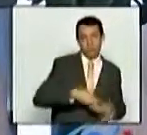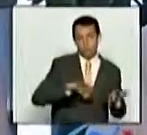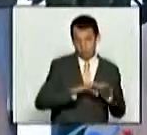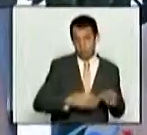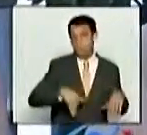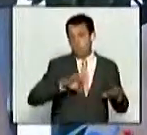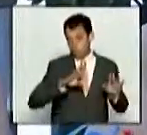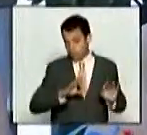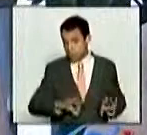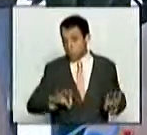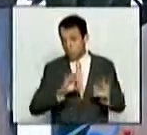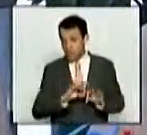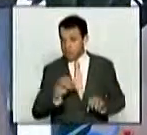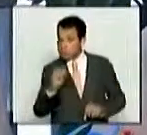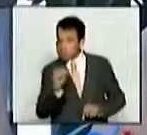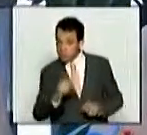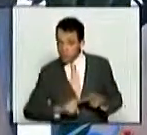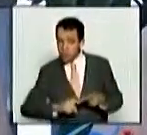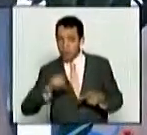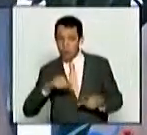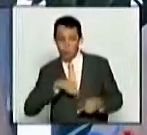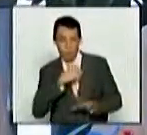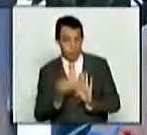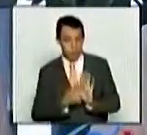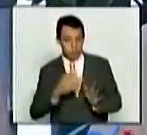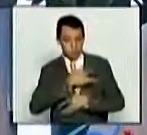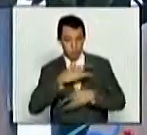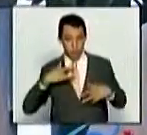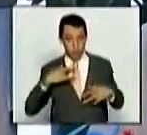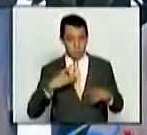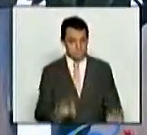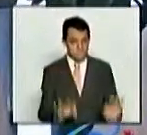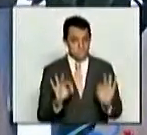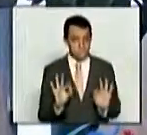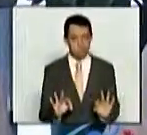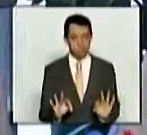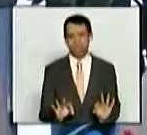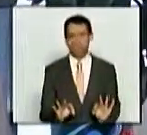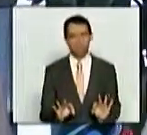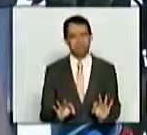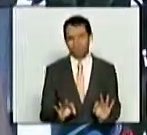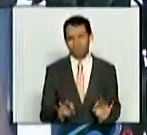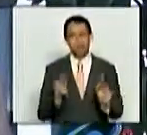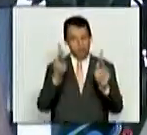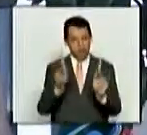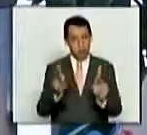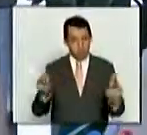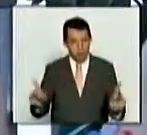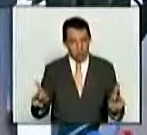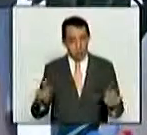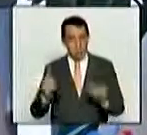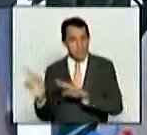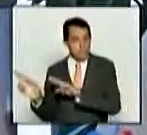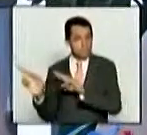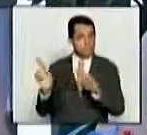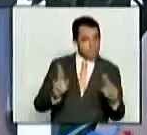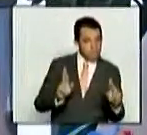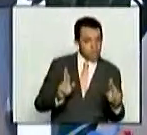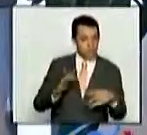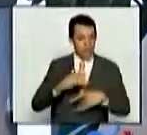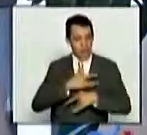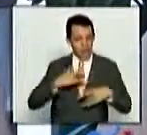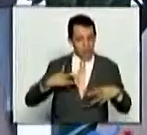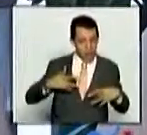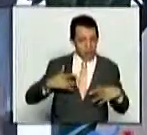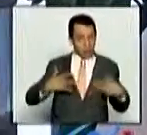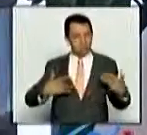necesarios, sí, pero que alivian todo, no. Muchos pacientes ya no responden, ya no toleran,